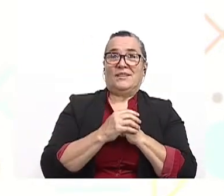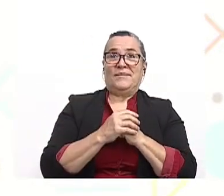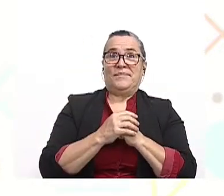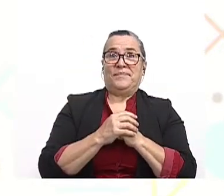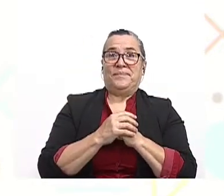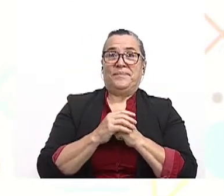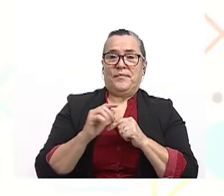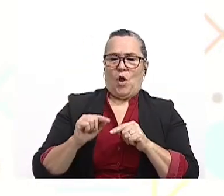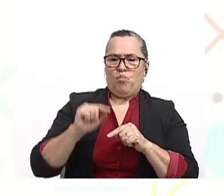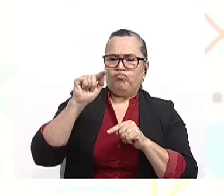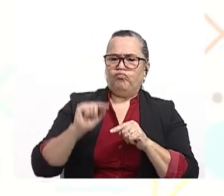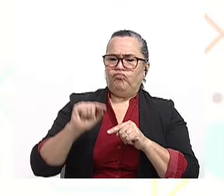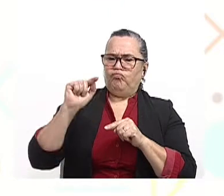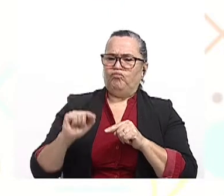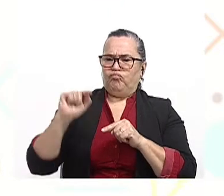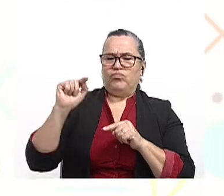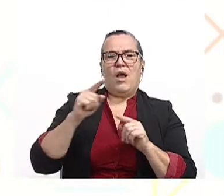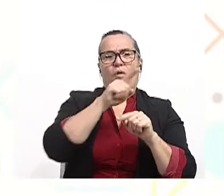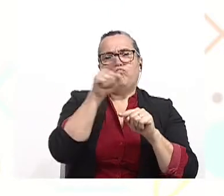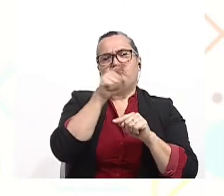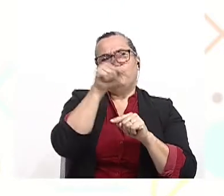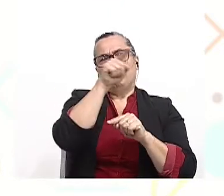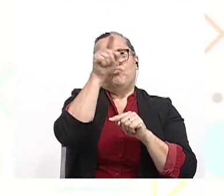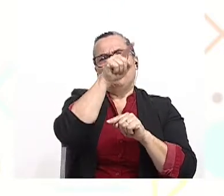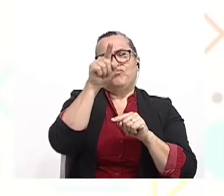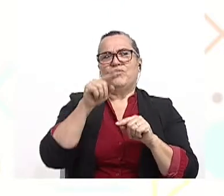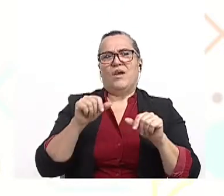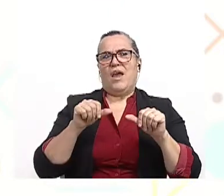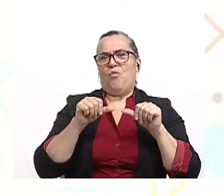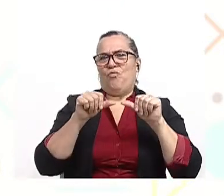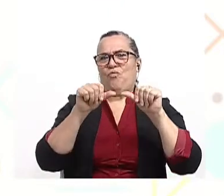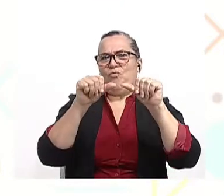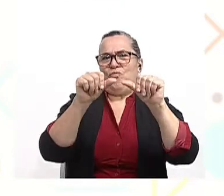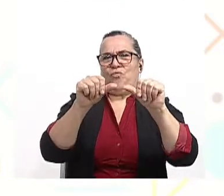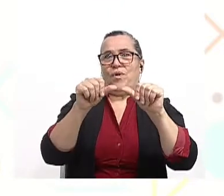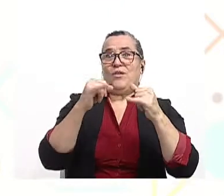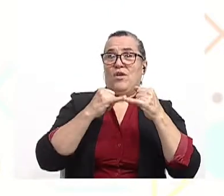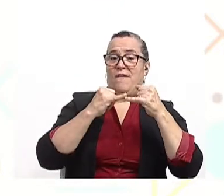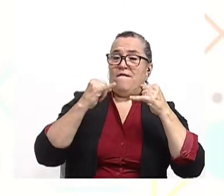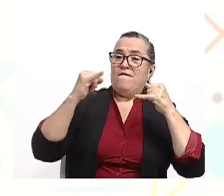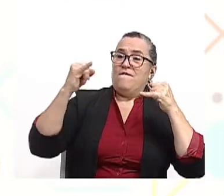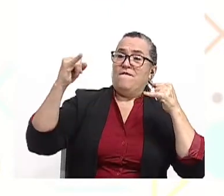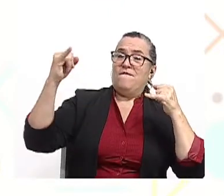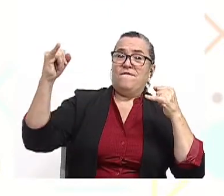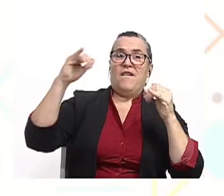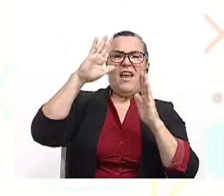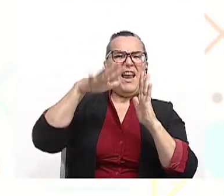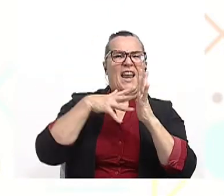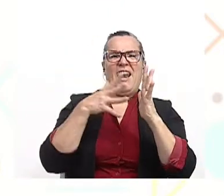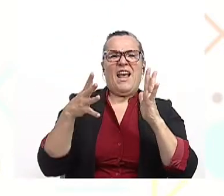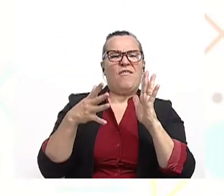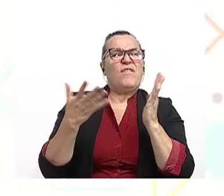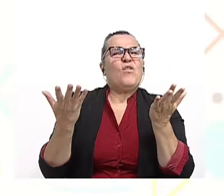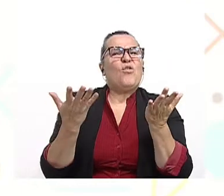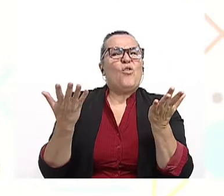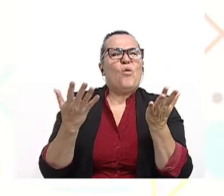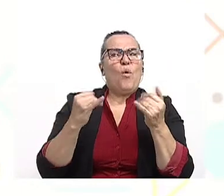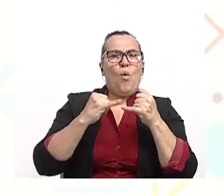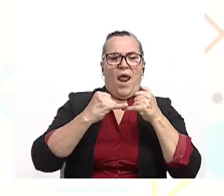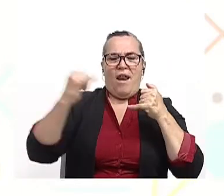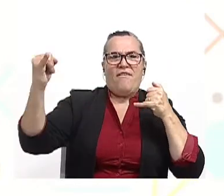Teníamos entonces nosotros nuestra gráfica. La función lineal se representa gráficamente mediante una